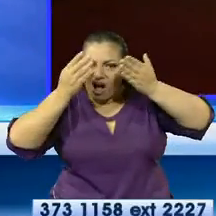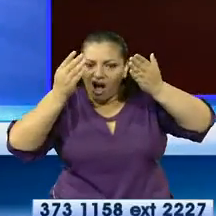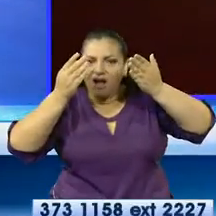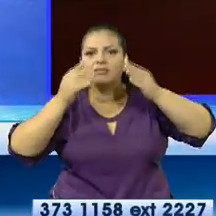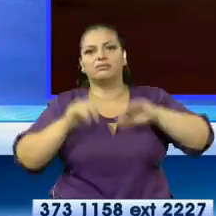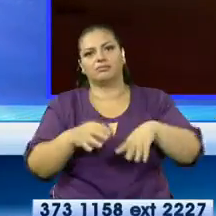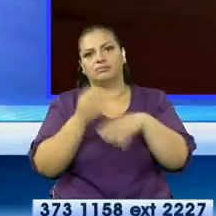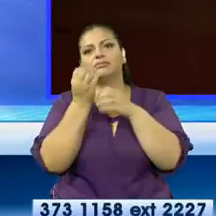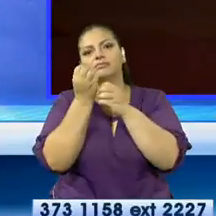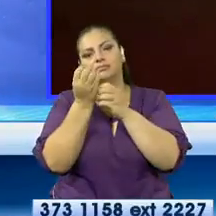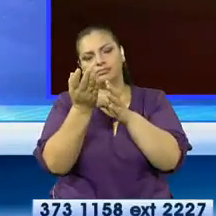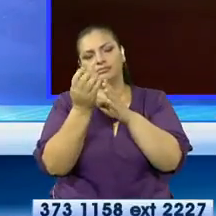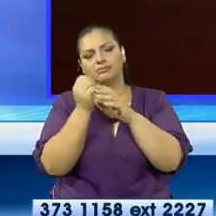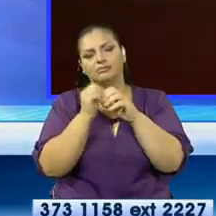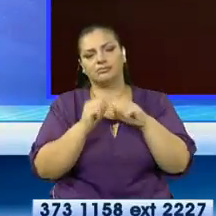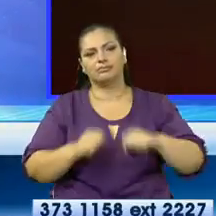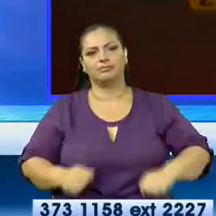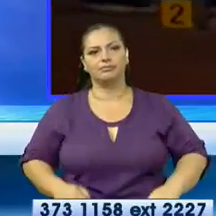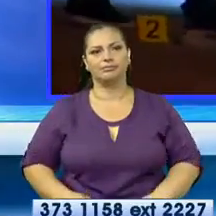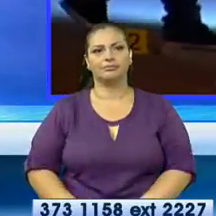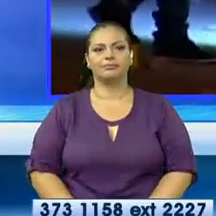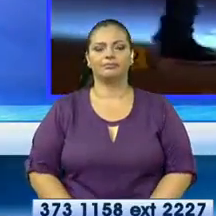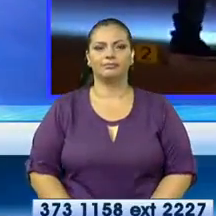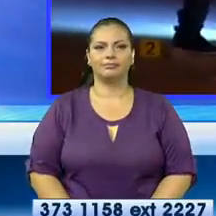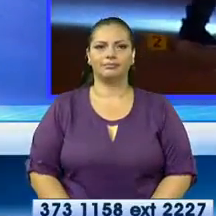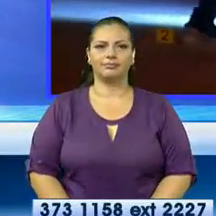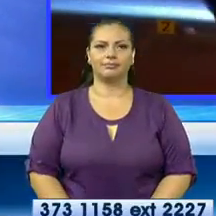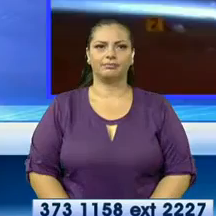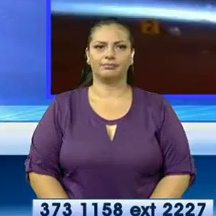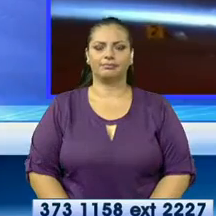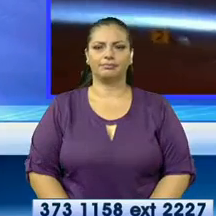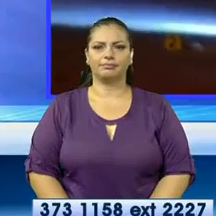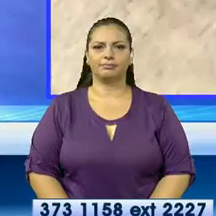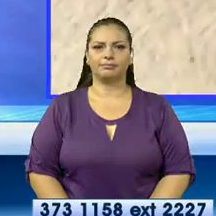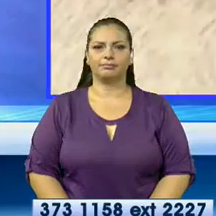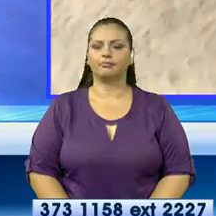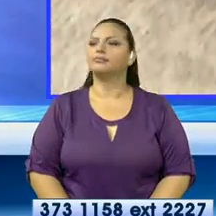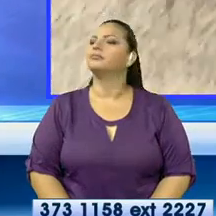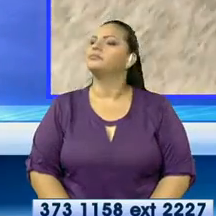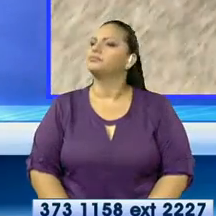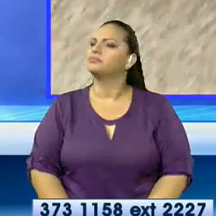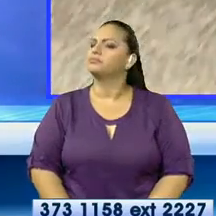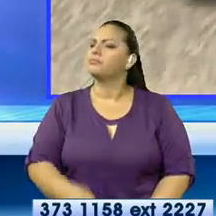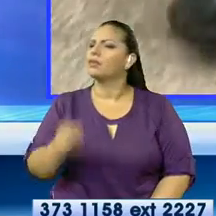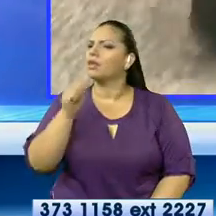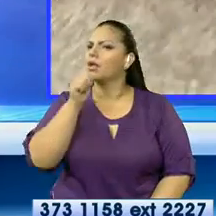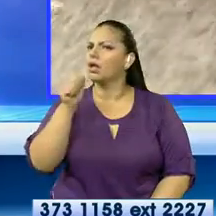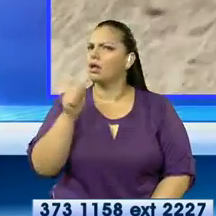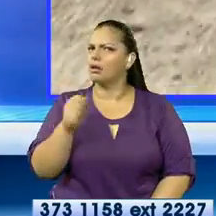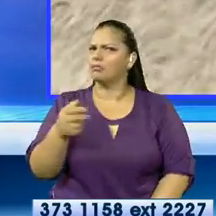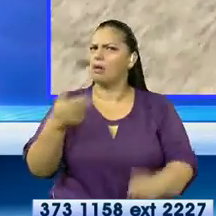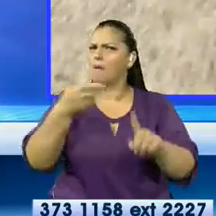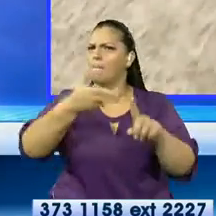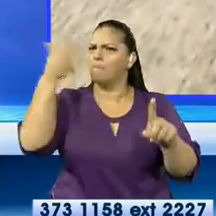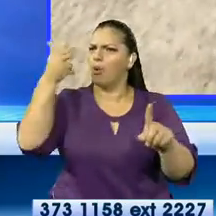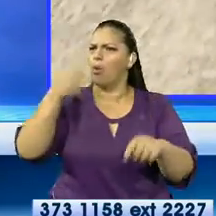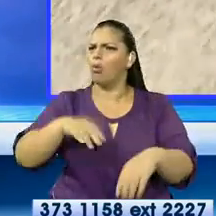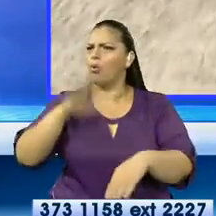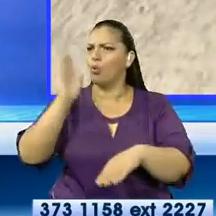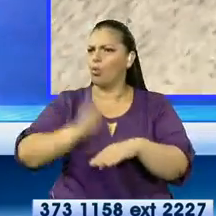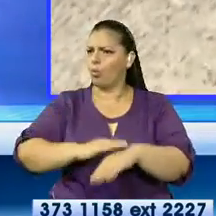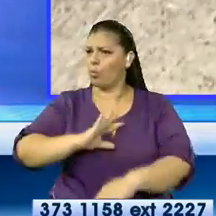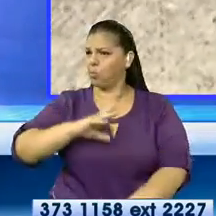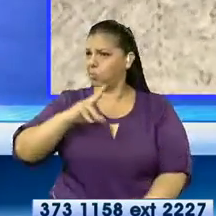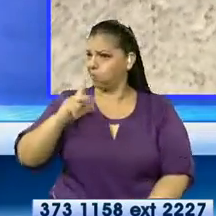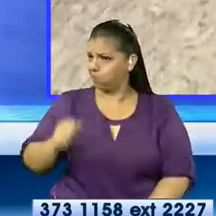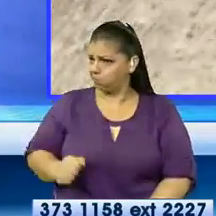hecho, por el mismo hecho de estar inmiscuido en temas de... Barajando hipótesis, robo lo dudo porque le propinaron varios disparos,